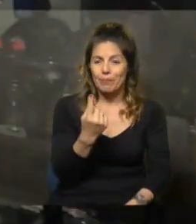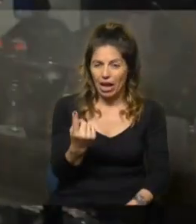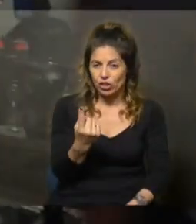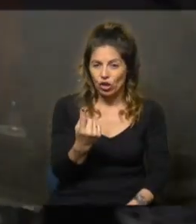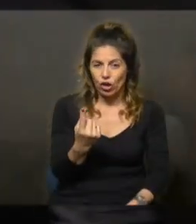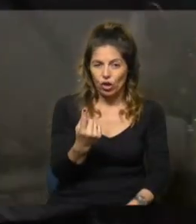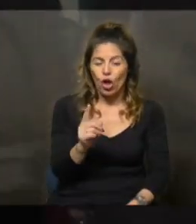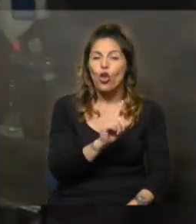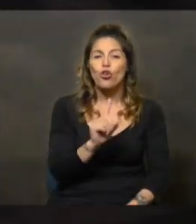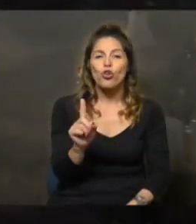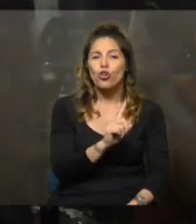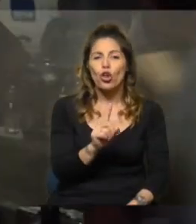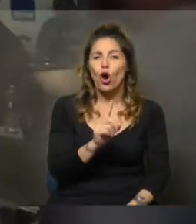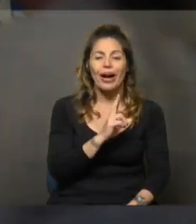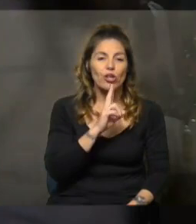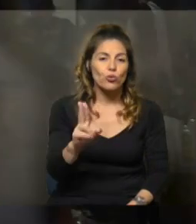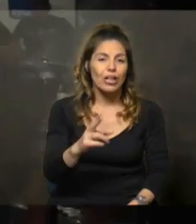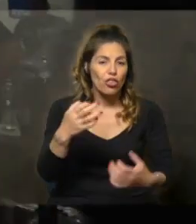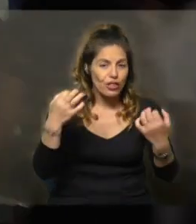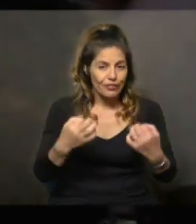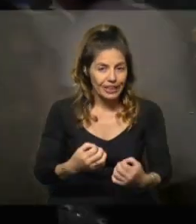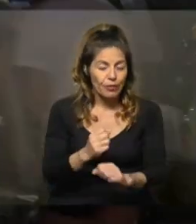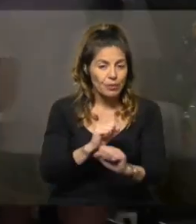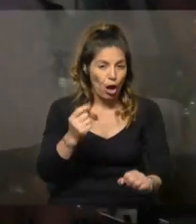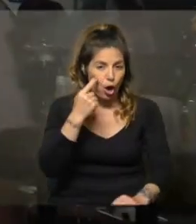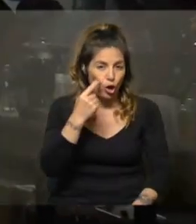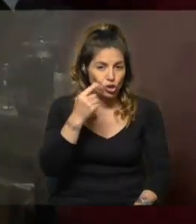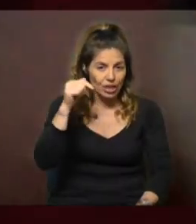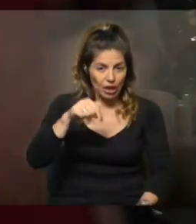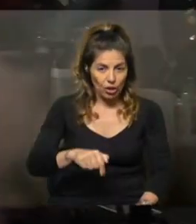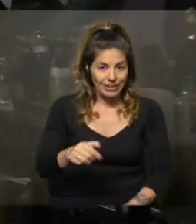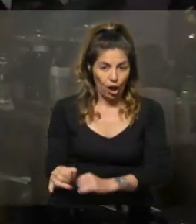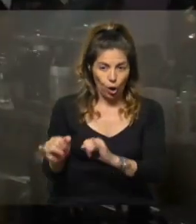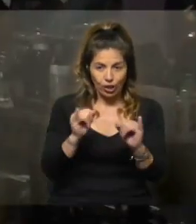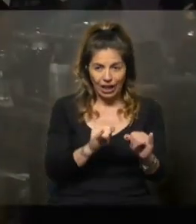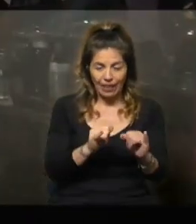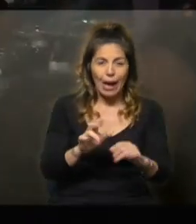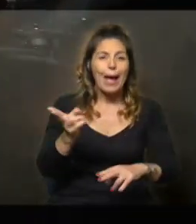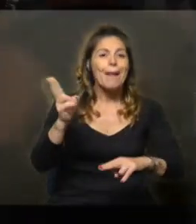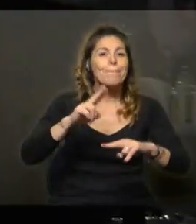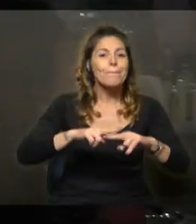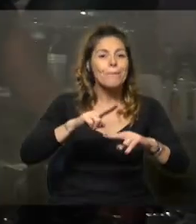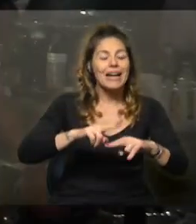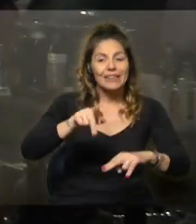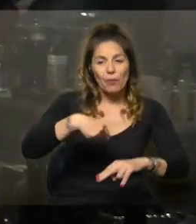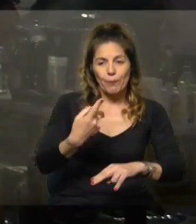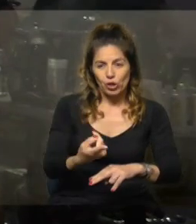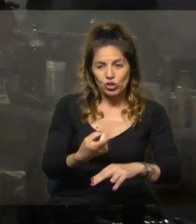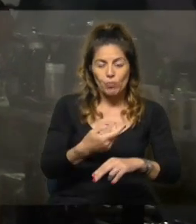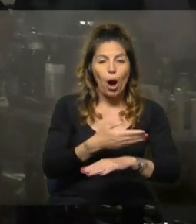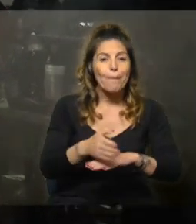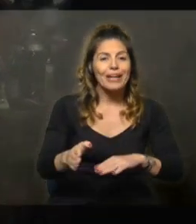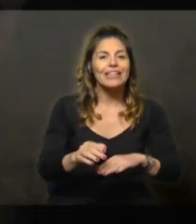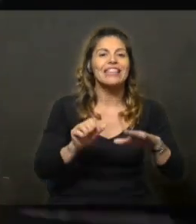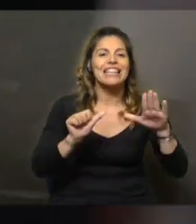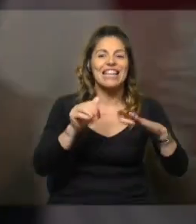tanto no es un resultado definitivo el que se pueda conocer en esta jornada el martes recién a partir de las 18